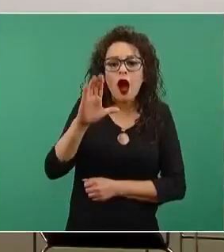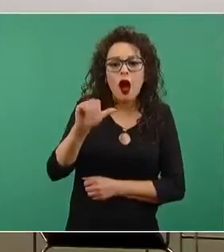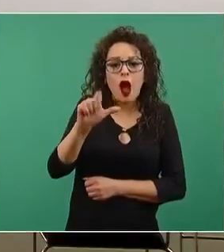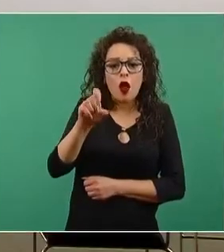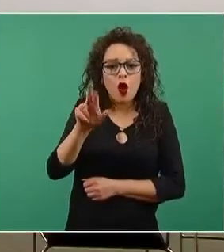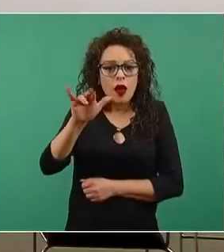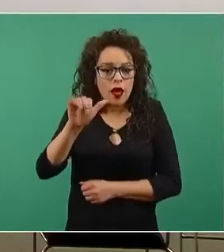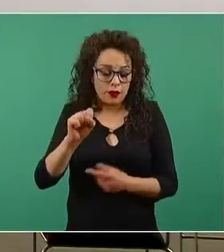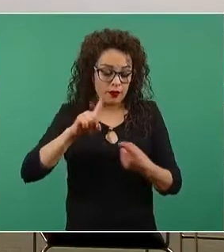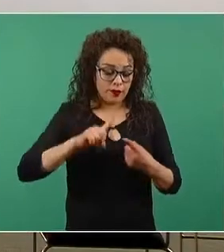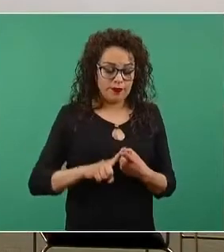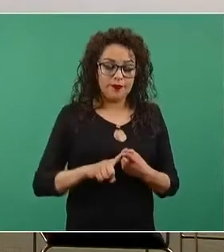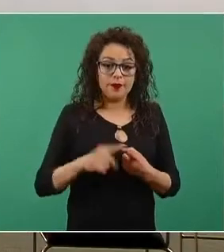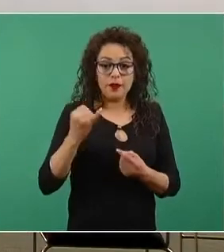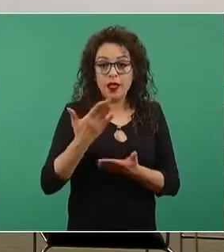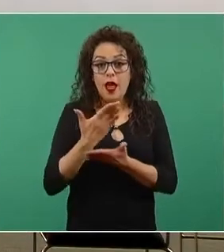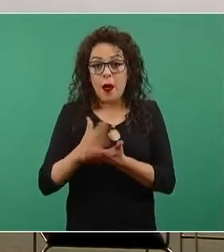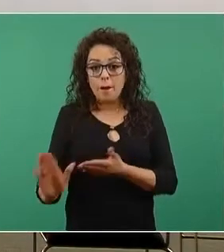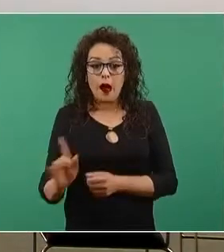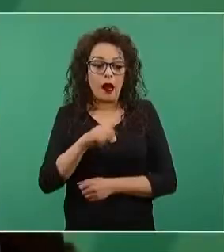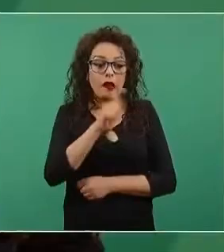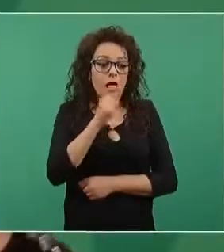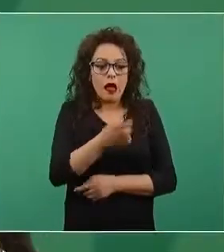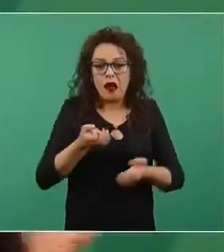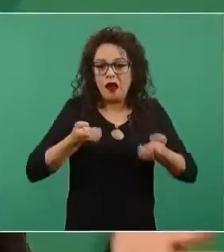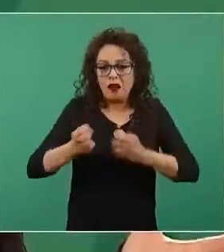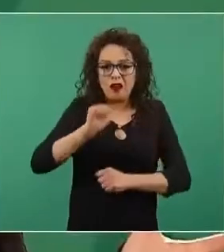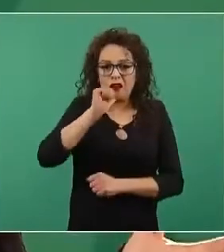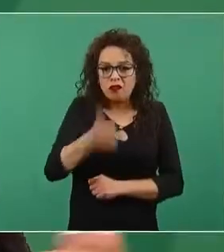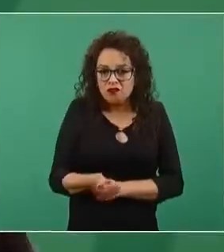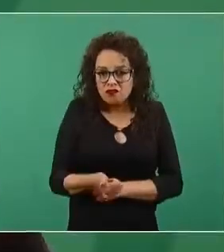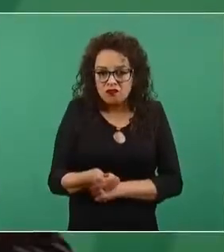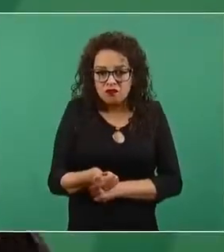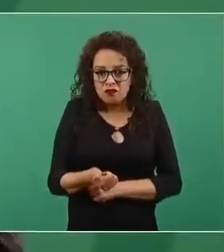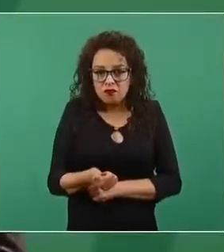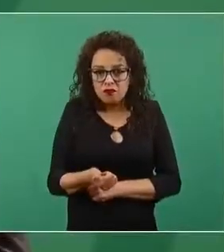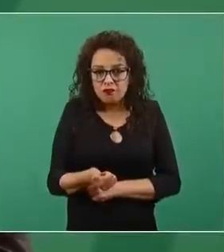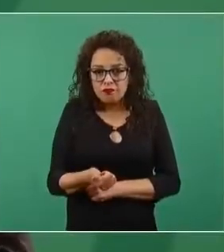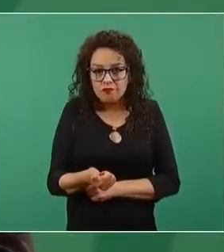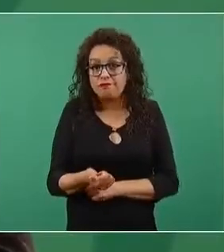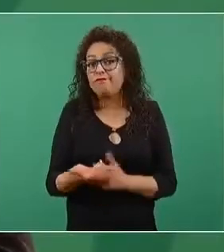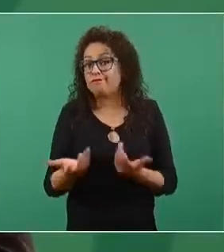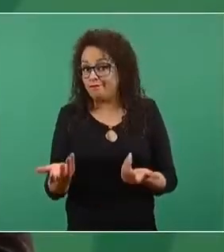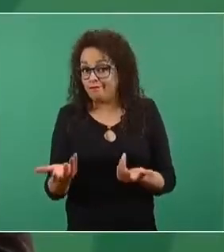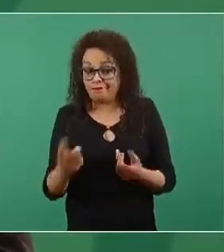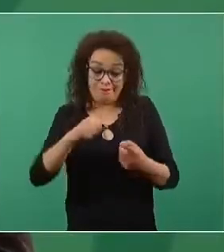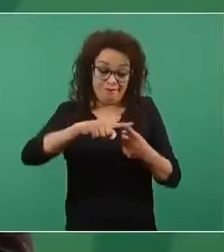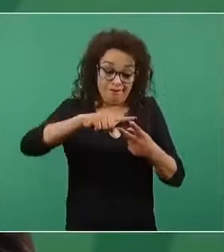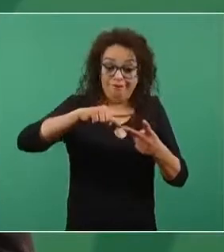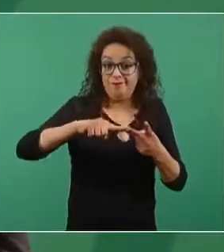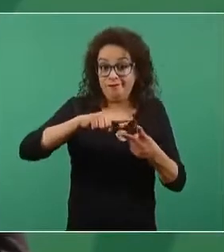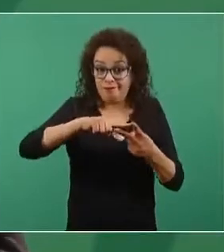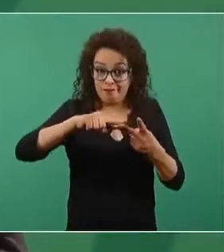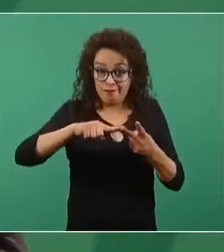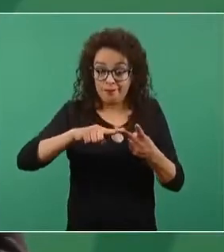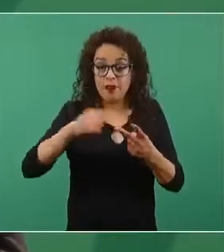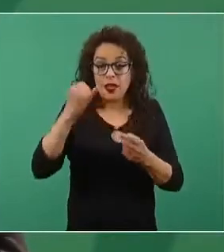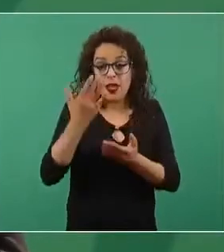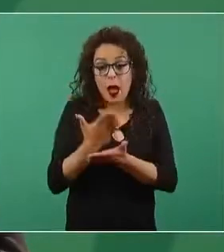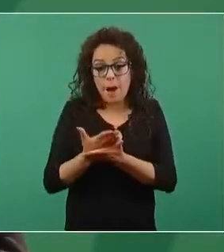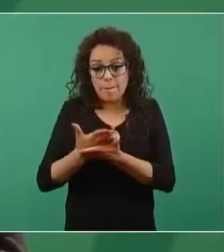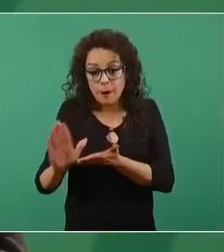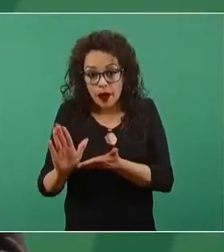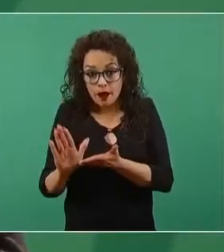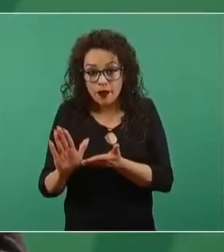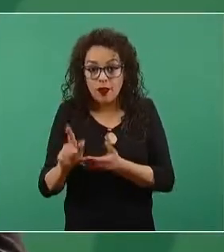que a la vez le sumas el sedentarismo o la disminución de actividad física, y además tú ya previo a tener